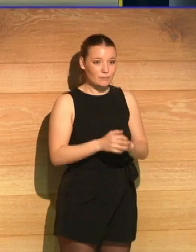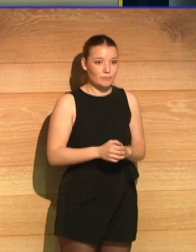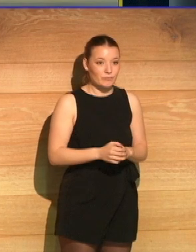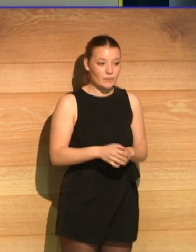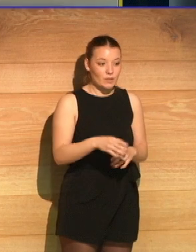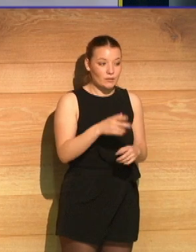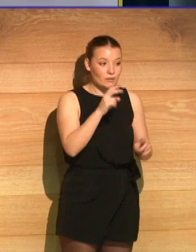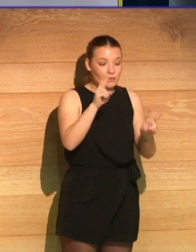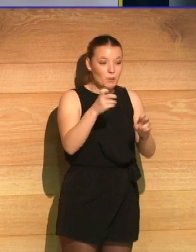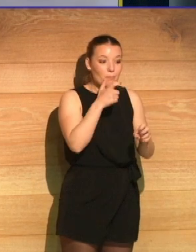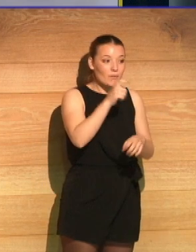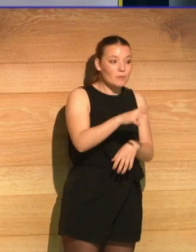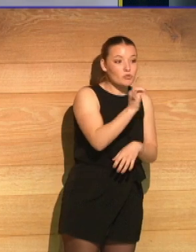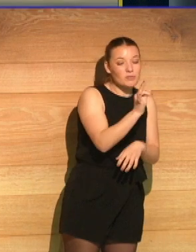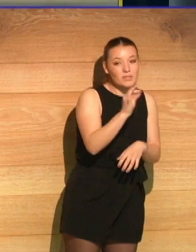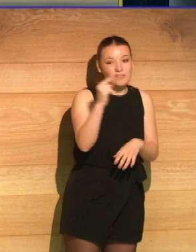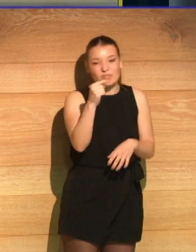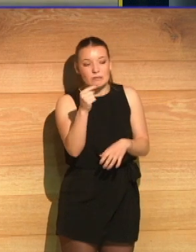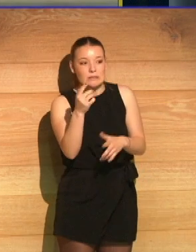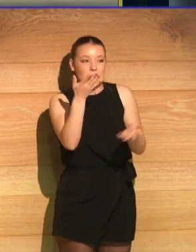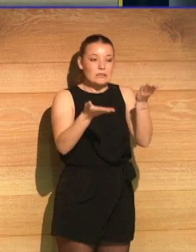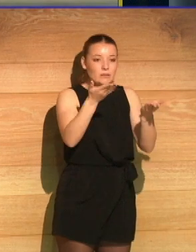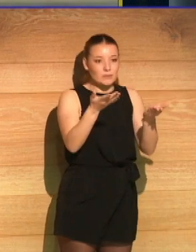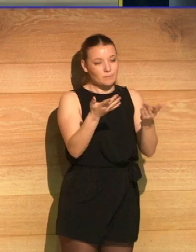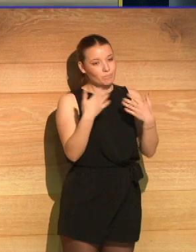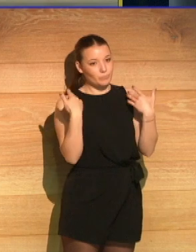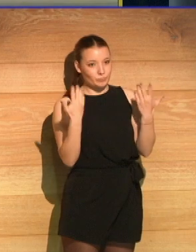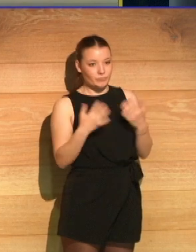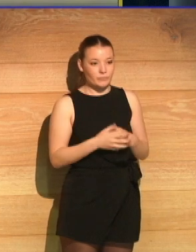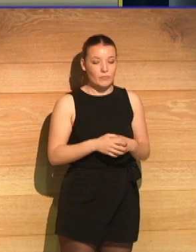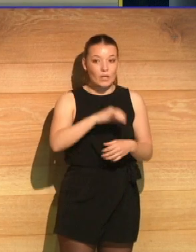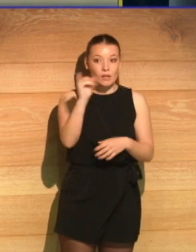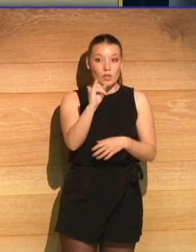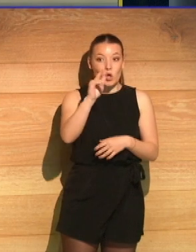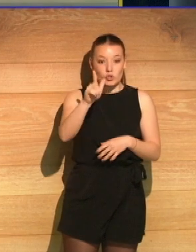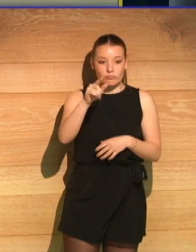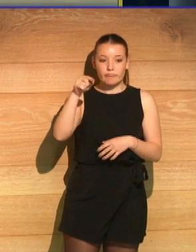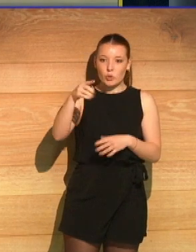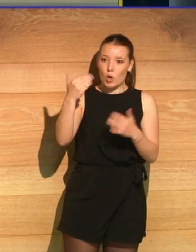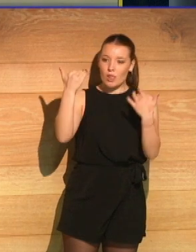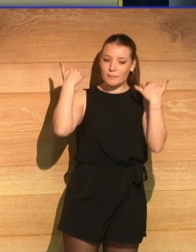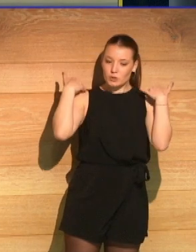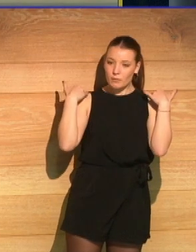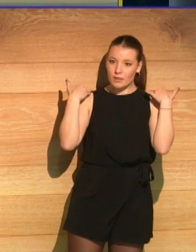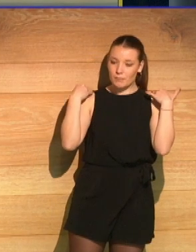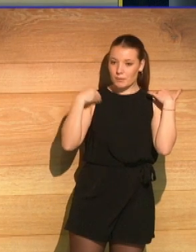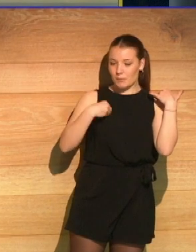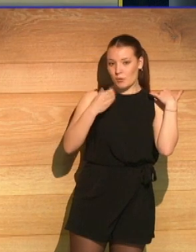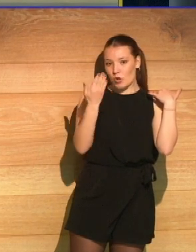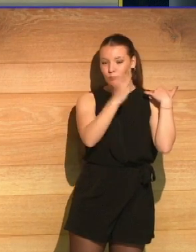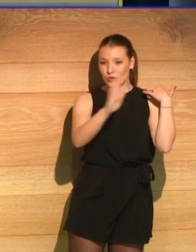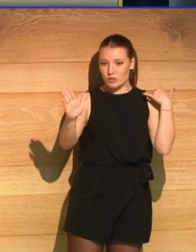los mensajes en negativo, claro. José Luis, tú comisionaste concretamente una exposición sobre